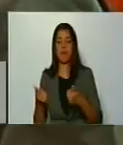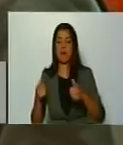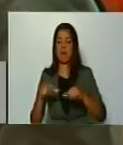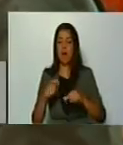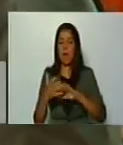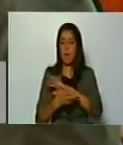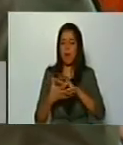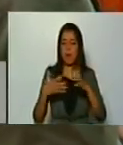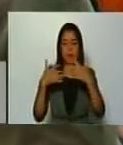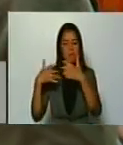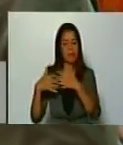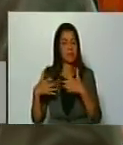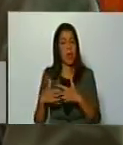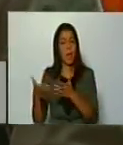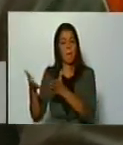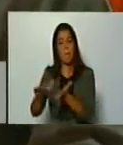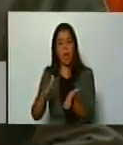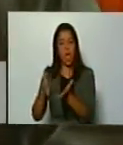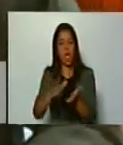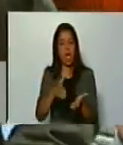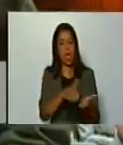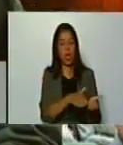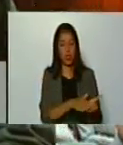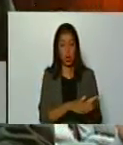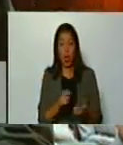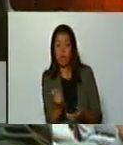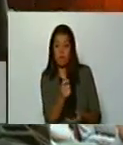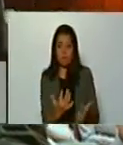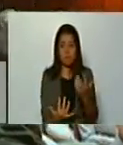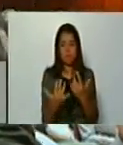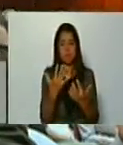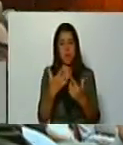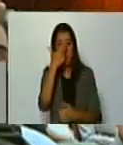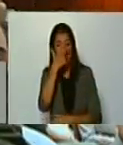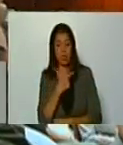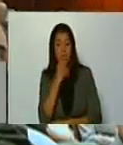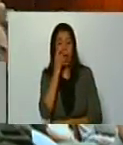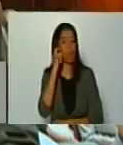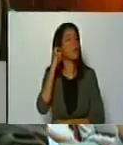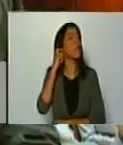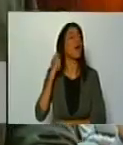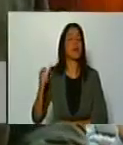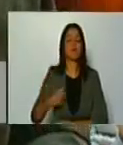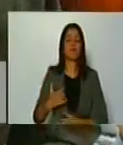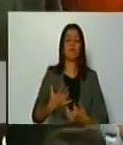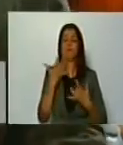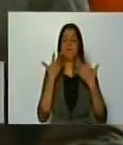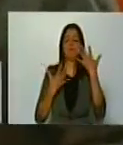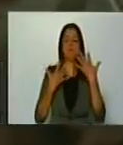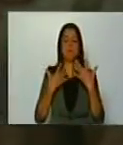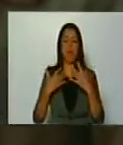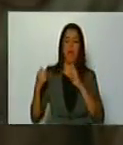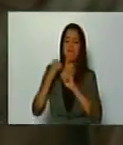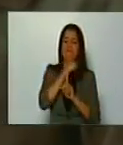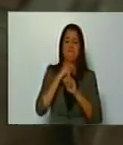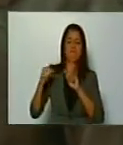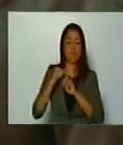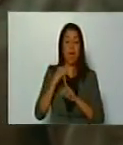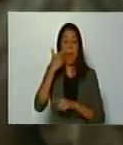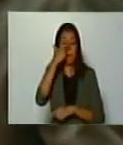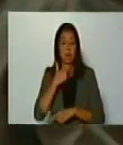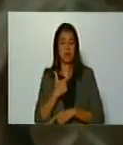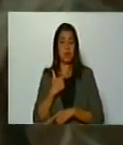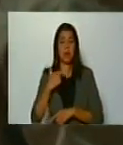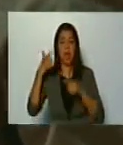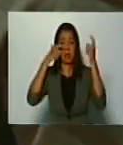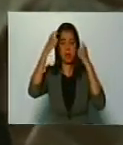jóvenes, a quemar a seres vivos, quemar los hombres, mujeres vivos, a linchar a alguien solo porque le pareció que era un